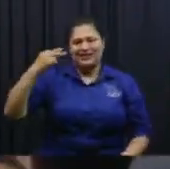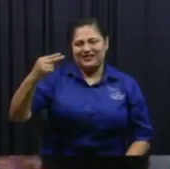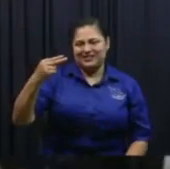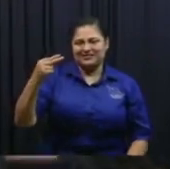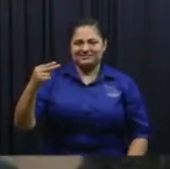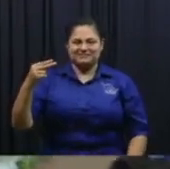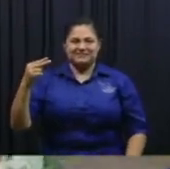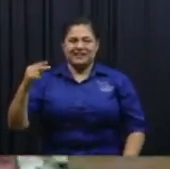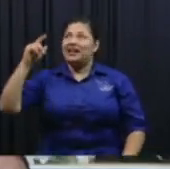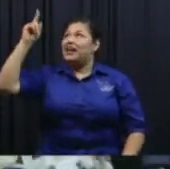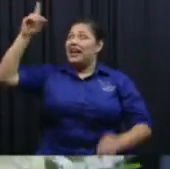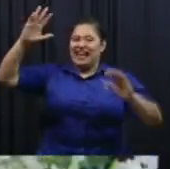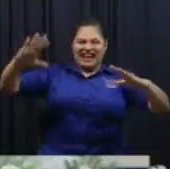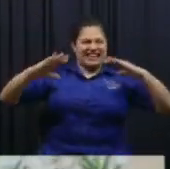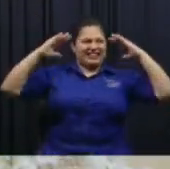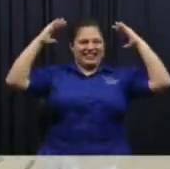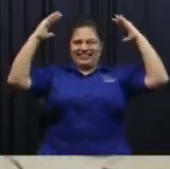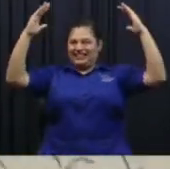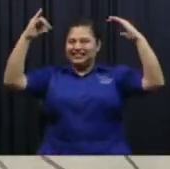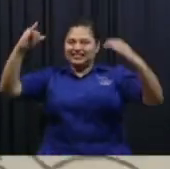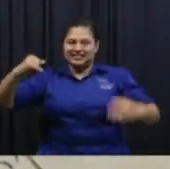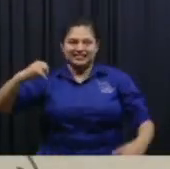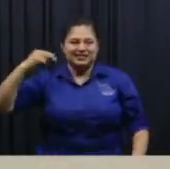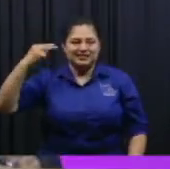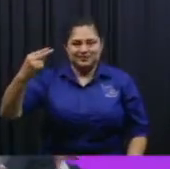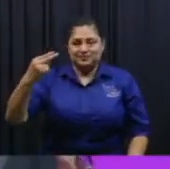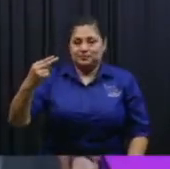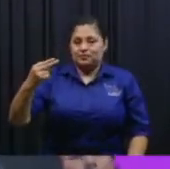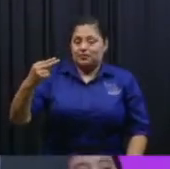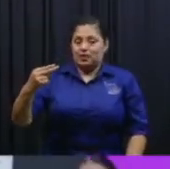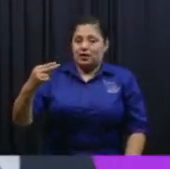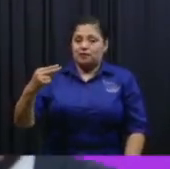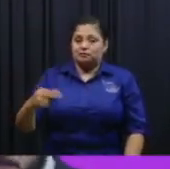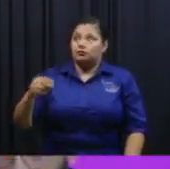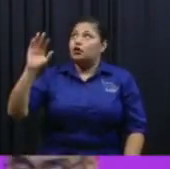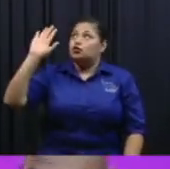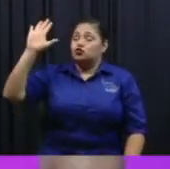es Jehová porque la nena